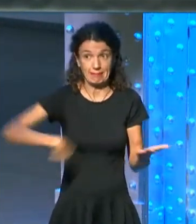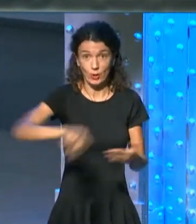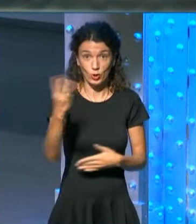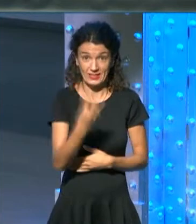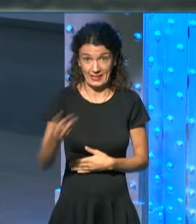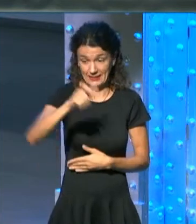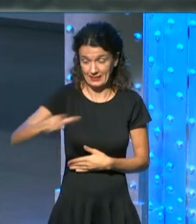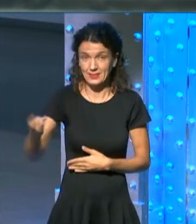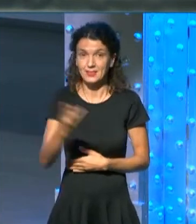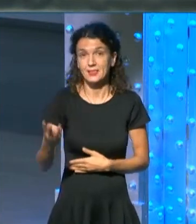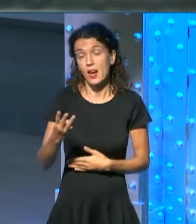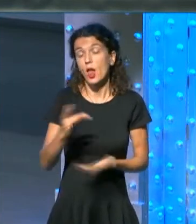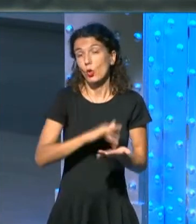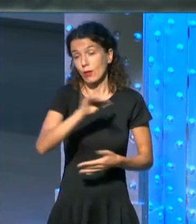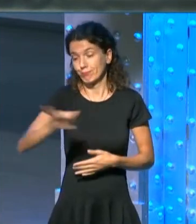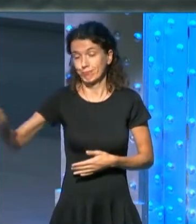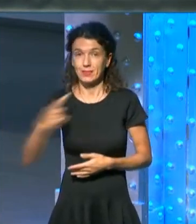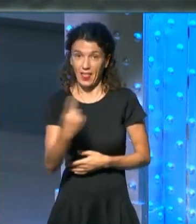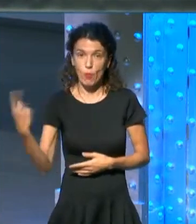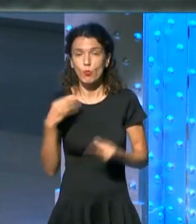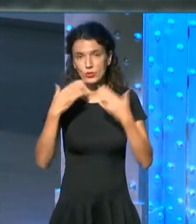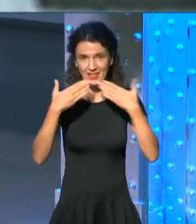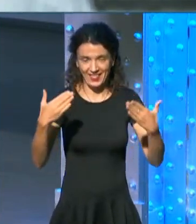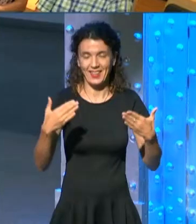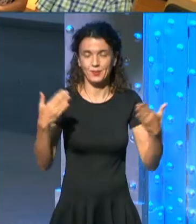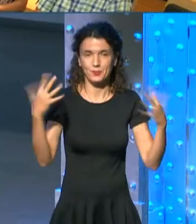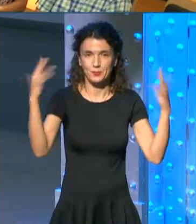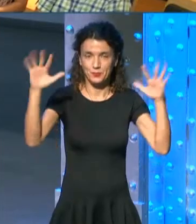tres y les doy la palabra. Muchas gracias.